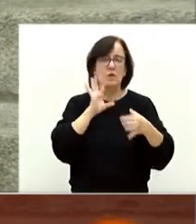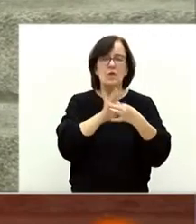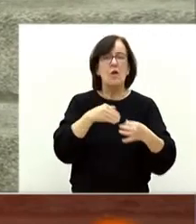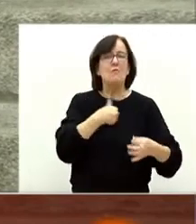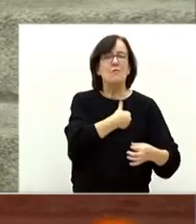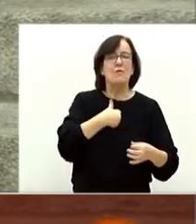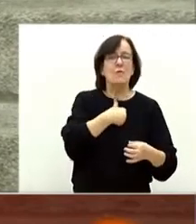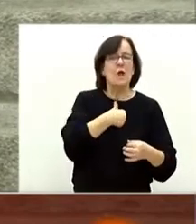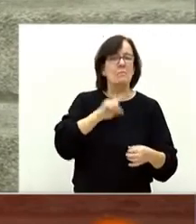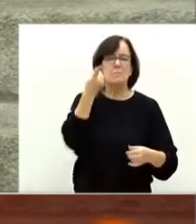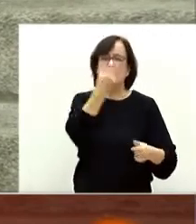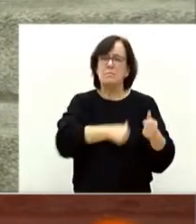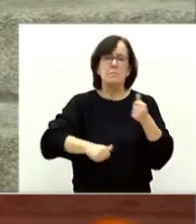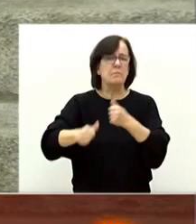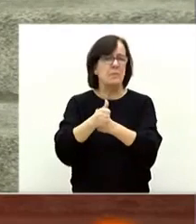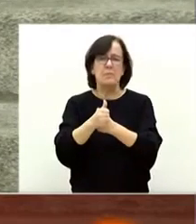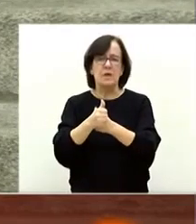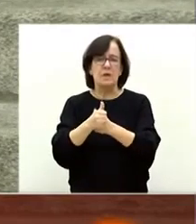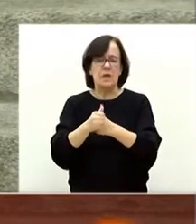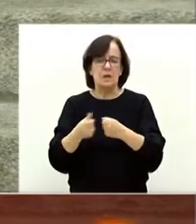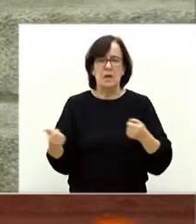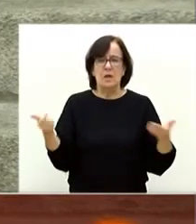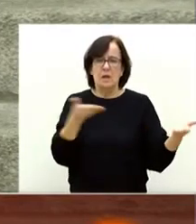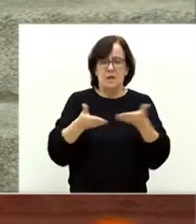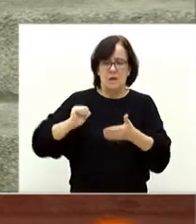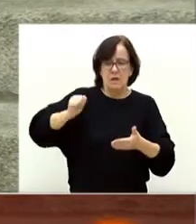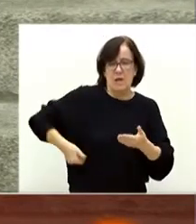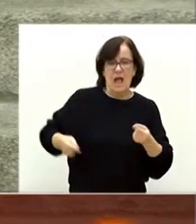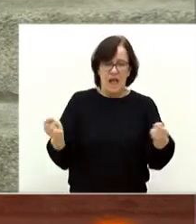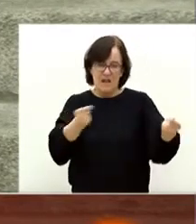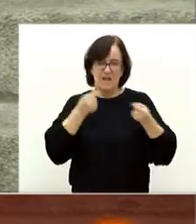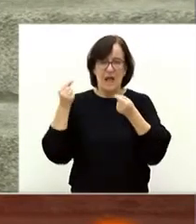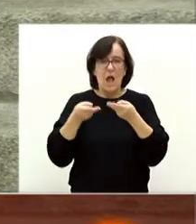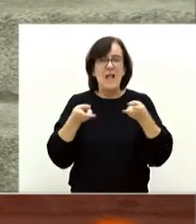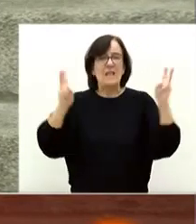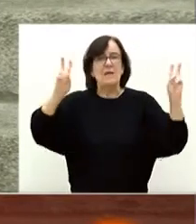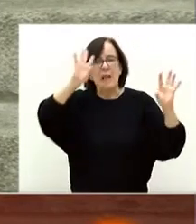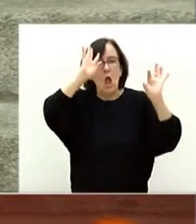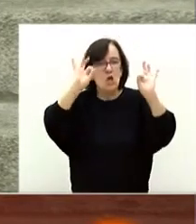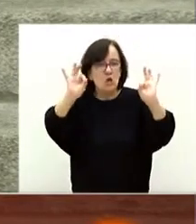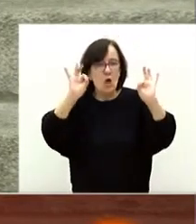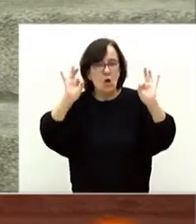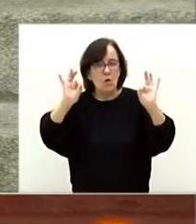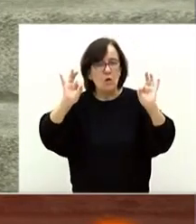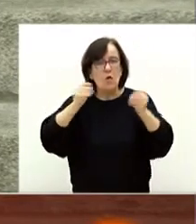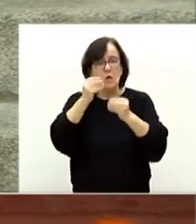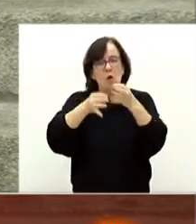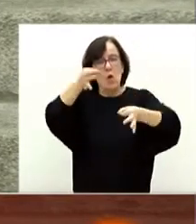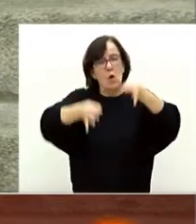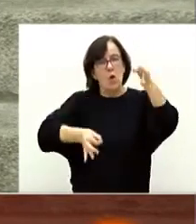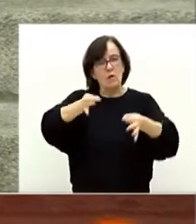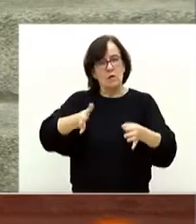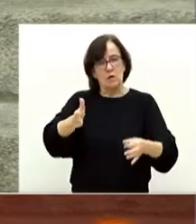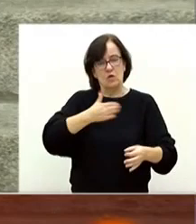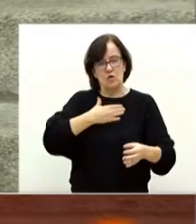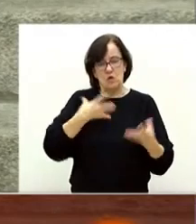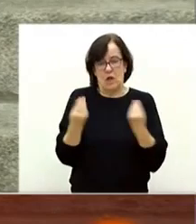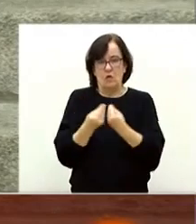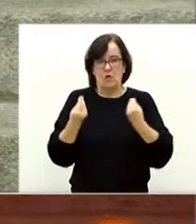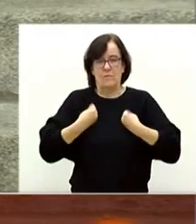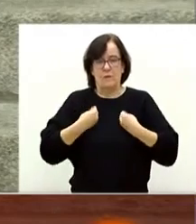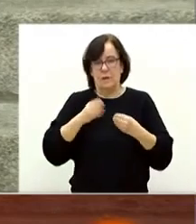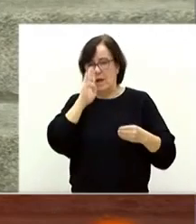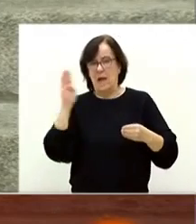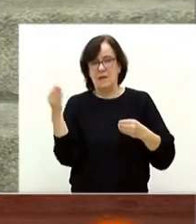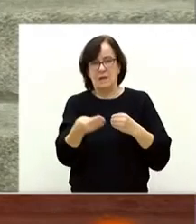función primordial: enriquecer mediante el debate libre y razonado el marco jurídico de nuestra convivencia a